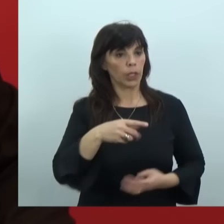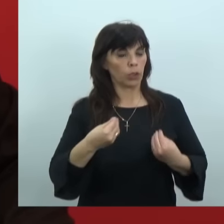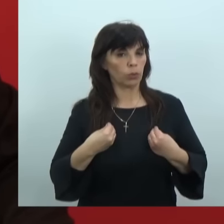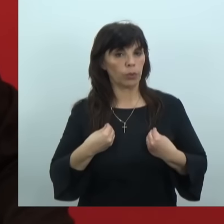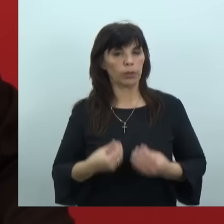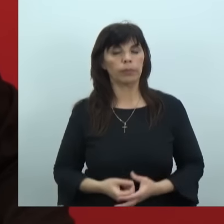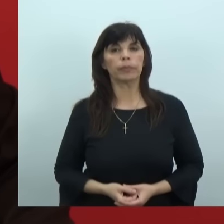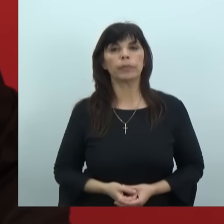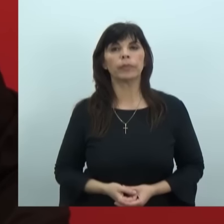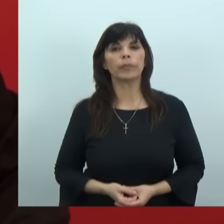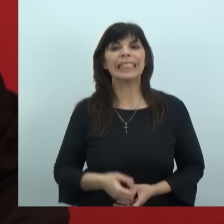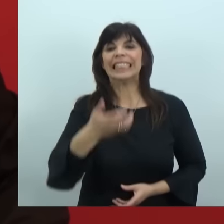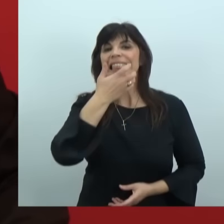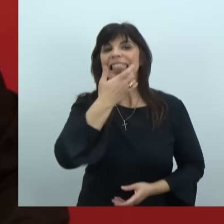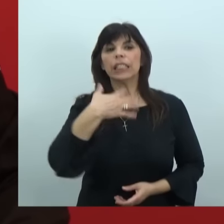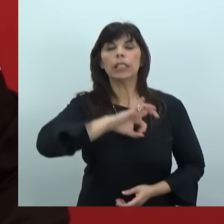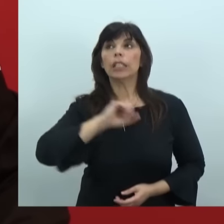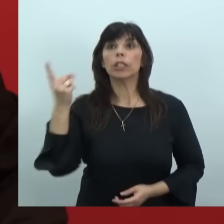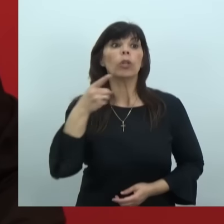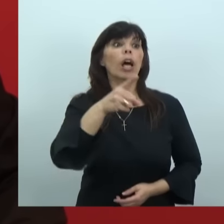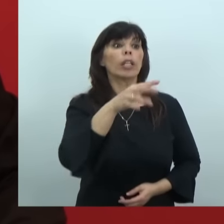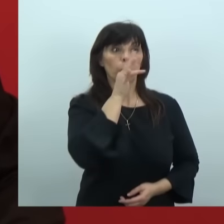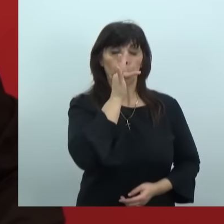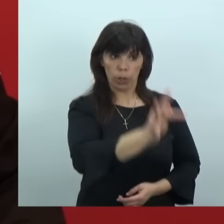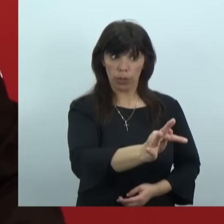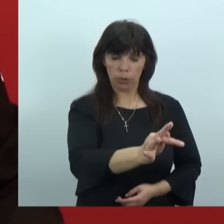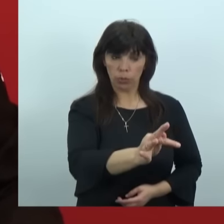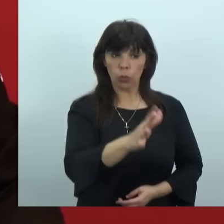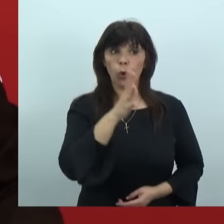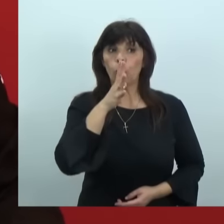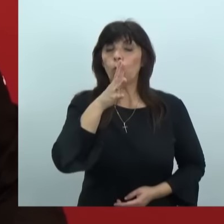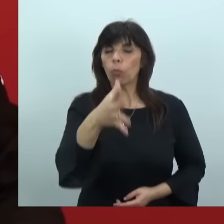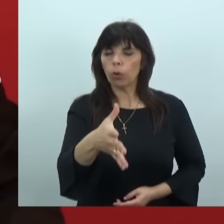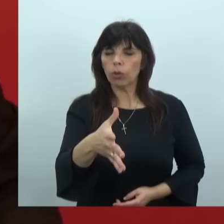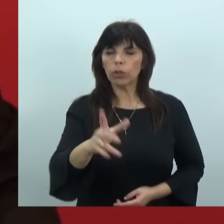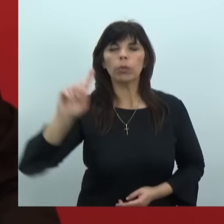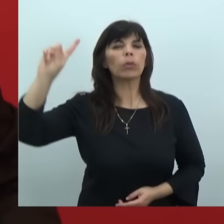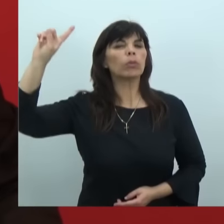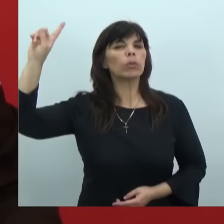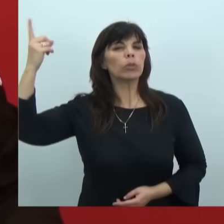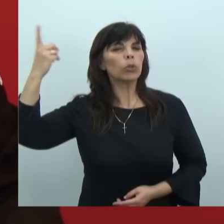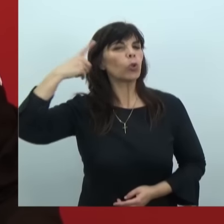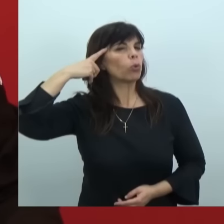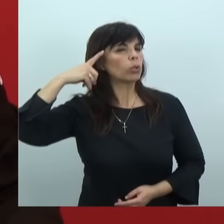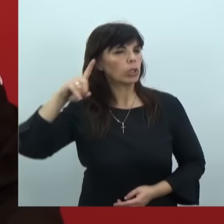Cuando el Señor te promete algo, es porque Él sabe algo de tu vida que tú todavía no sabes.